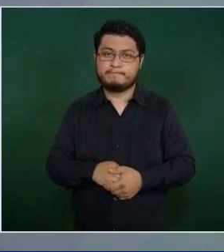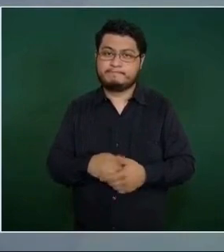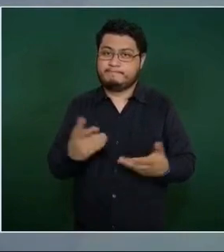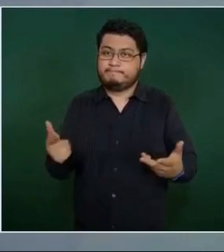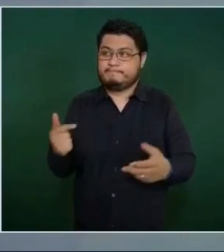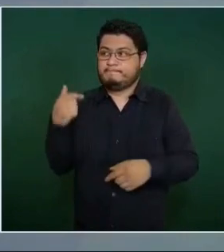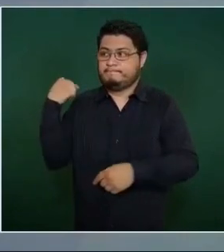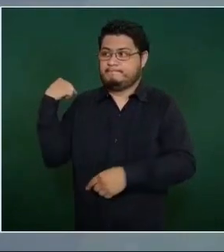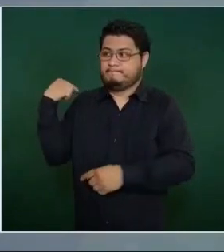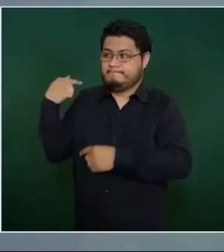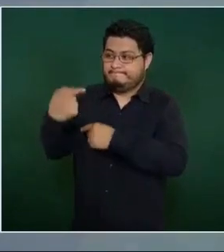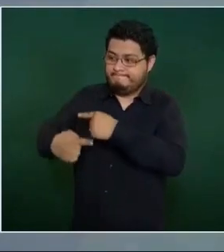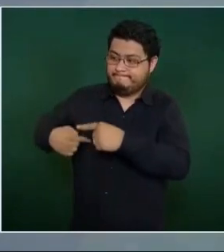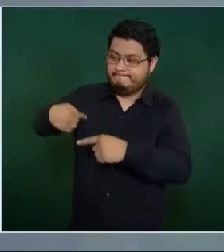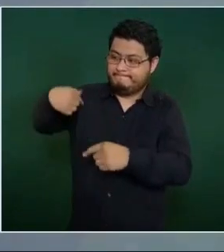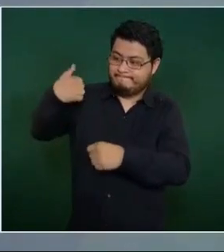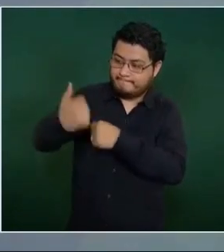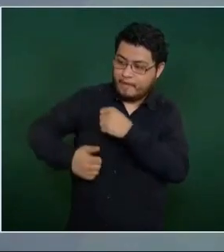haciendo cada cosa